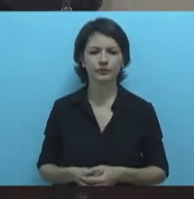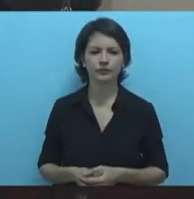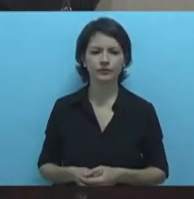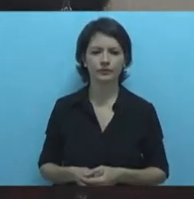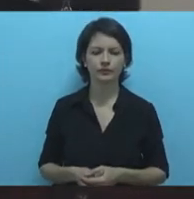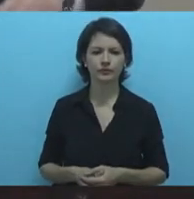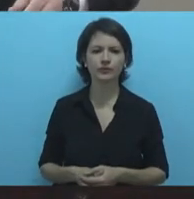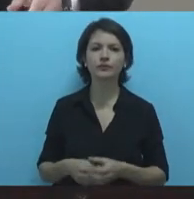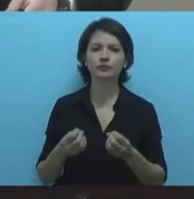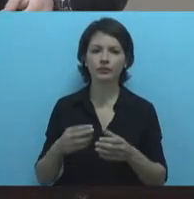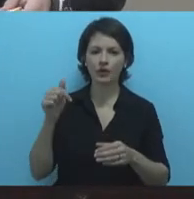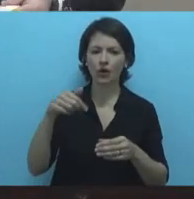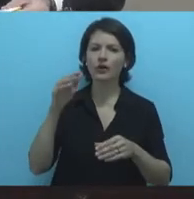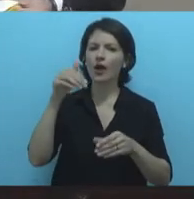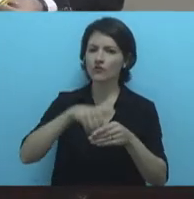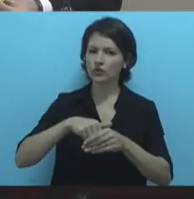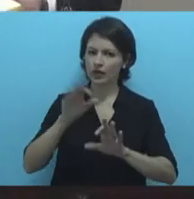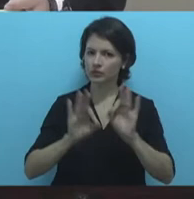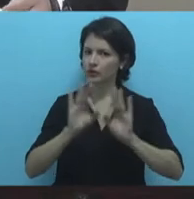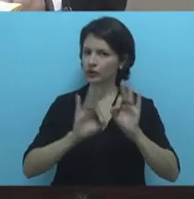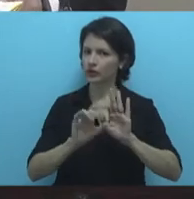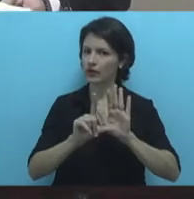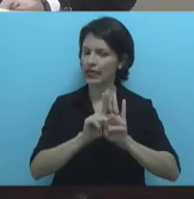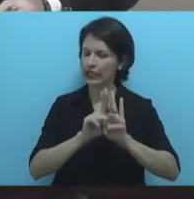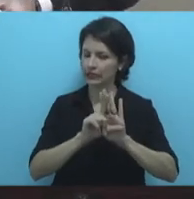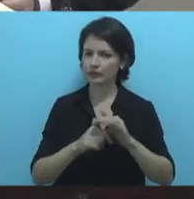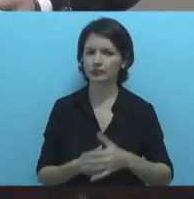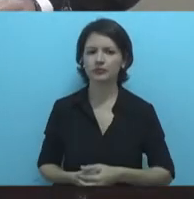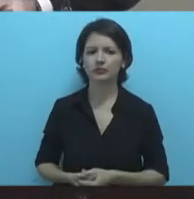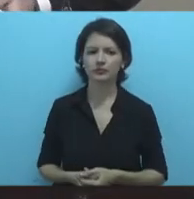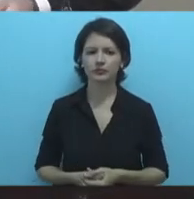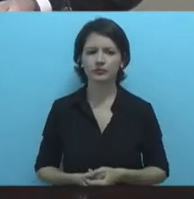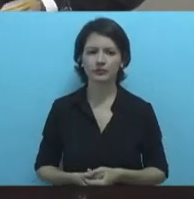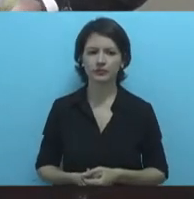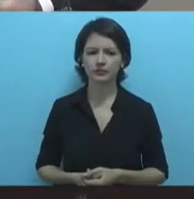tenemos en consideración entonces el proyecto en general